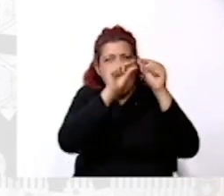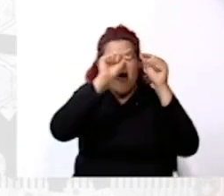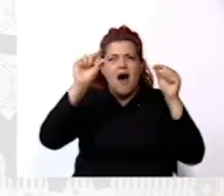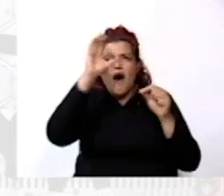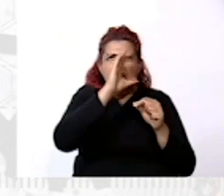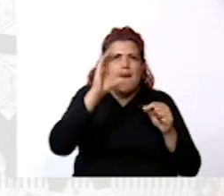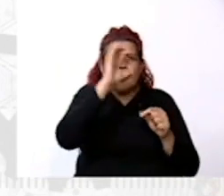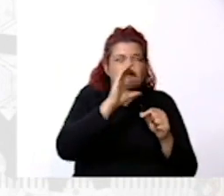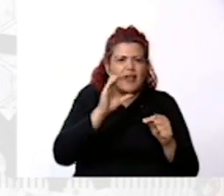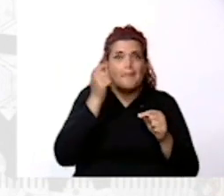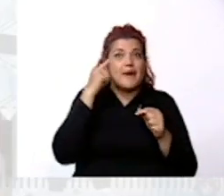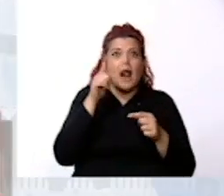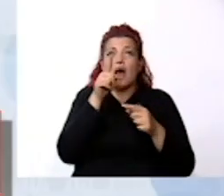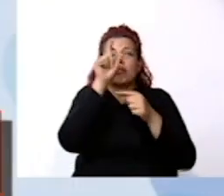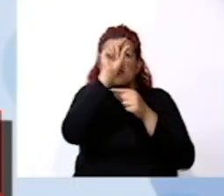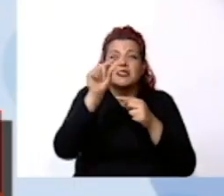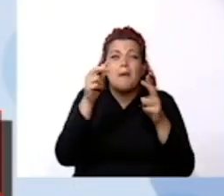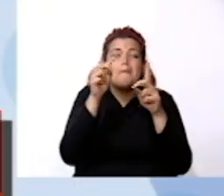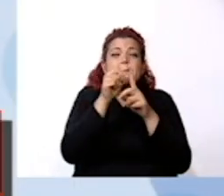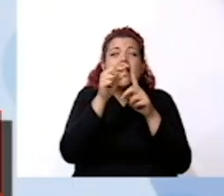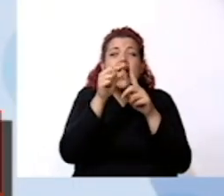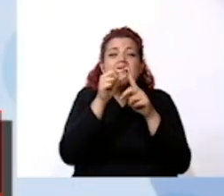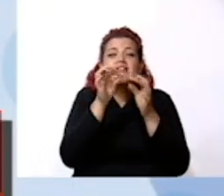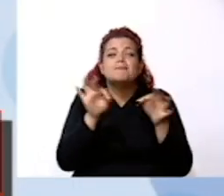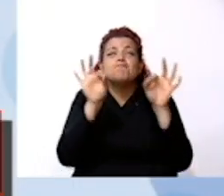estudiamos en la clase de hoy. Veamos.